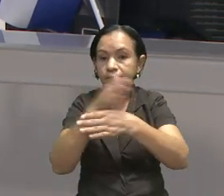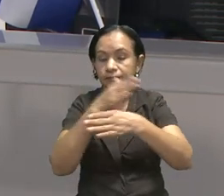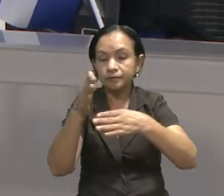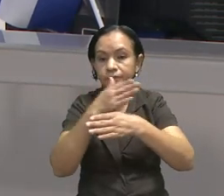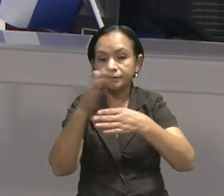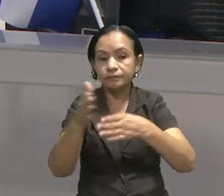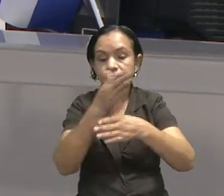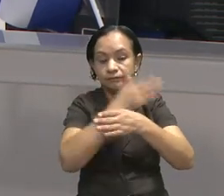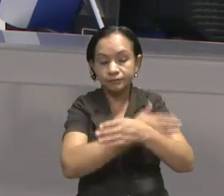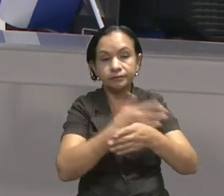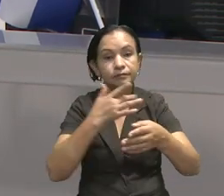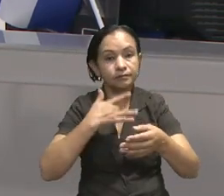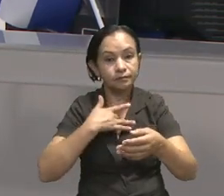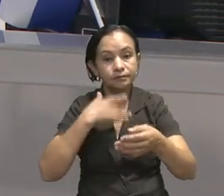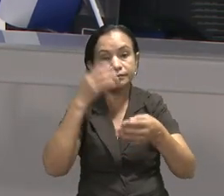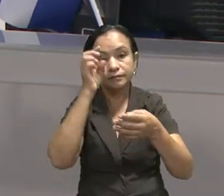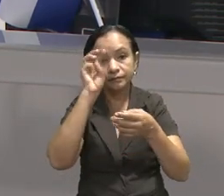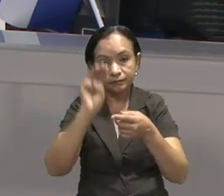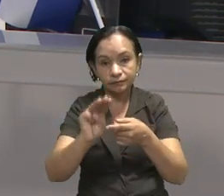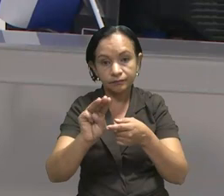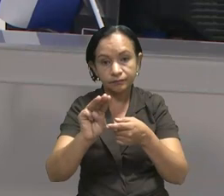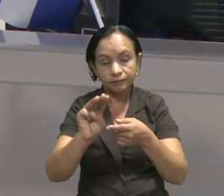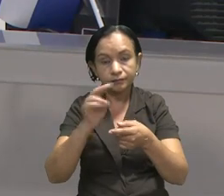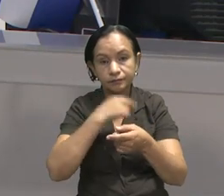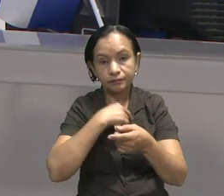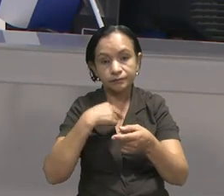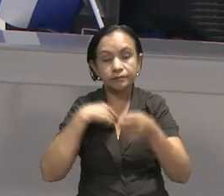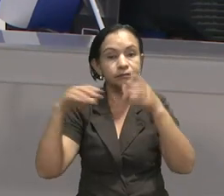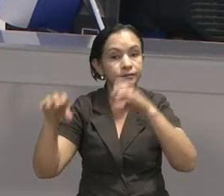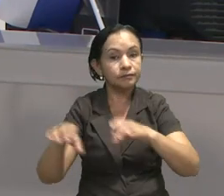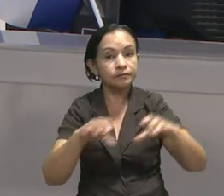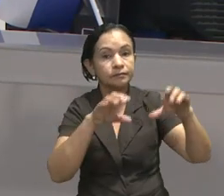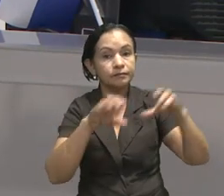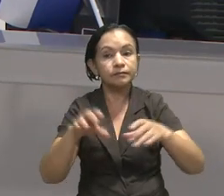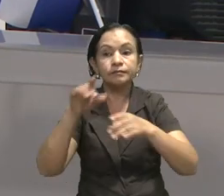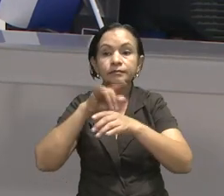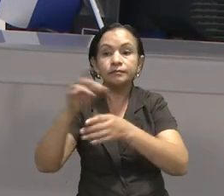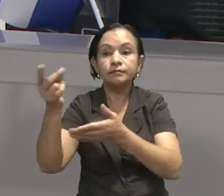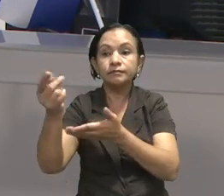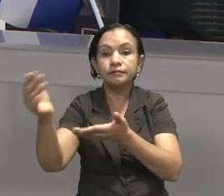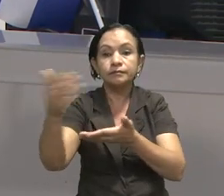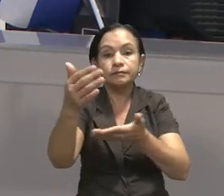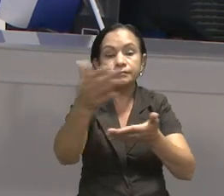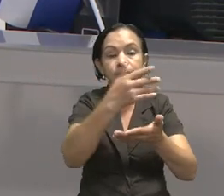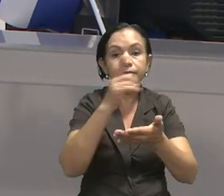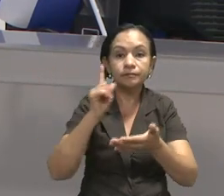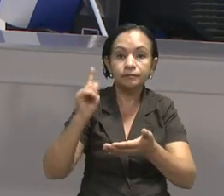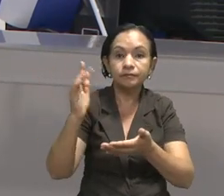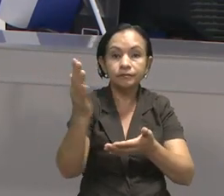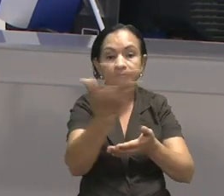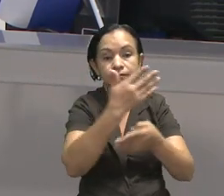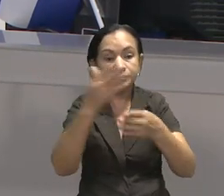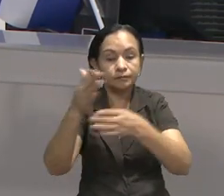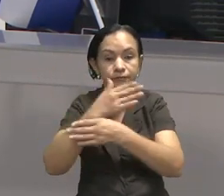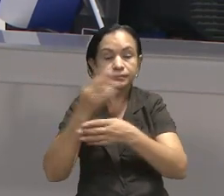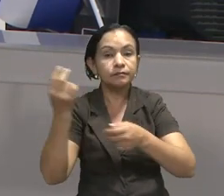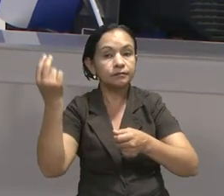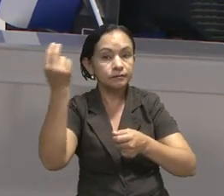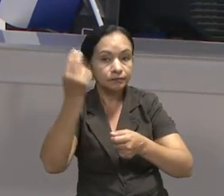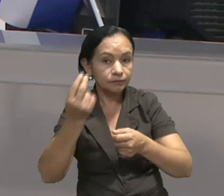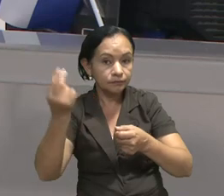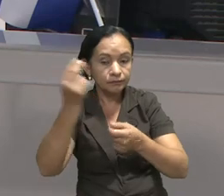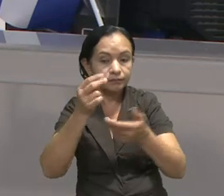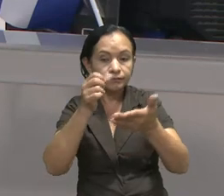las requeridas. M, efectuar las actividades de recaudación y cobranza de todos los cánones por uso